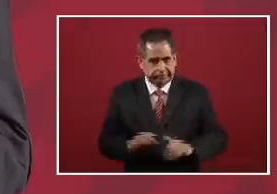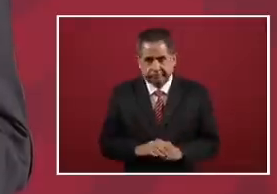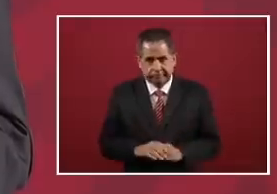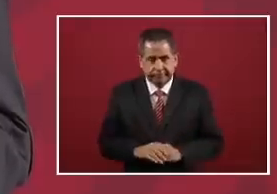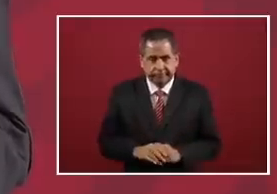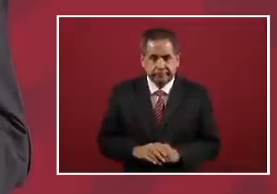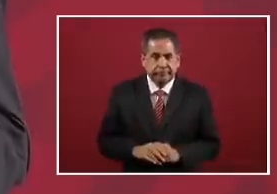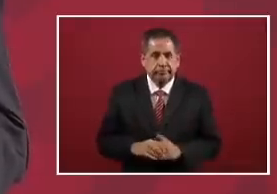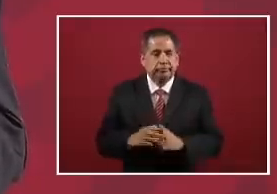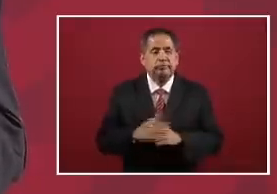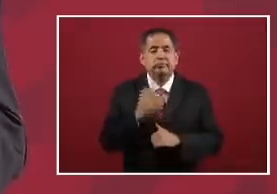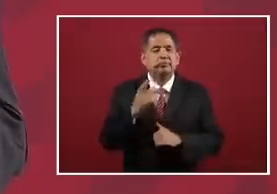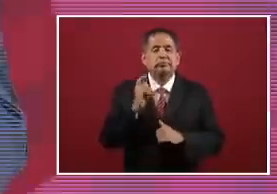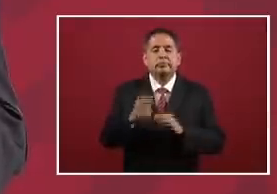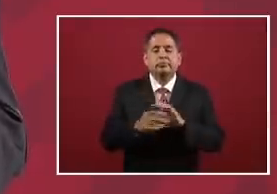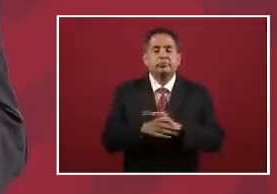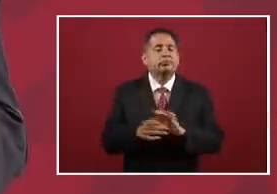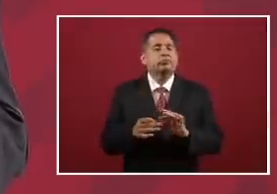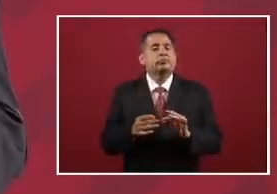porque